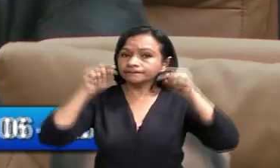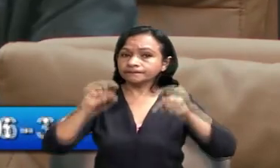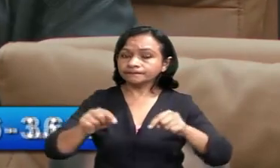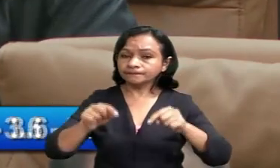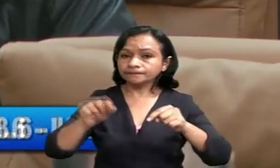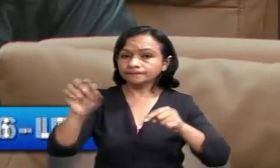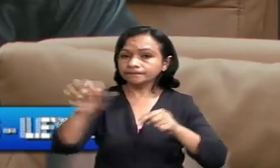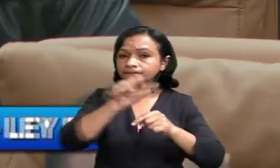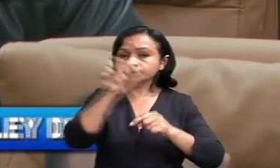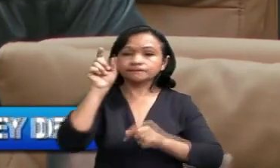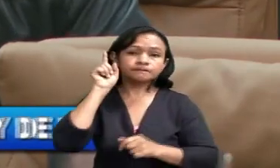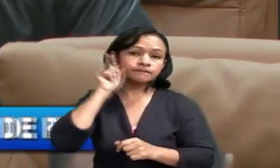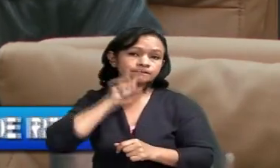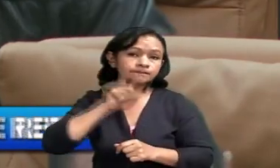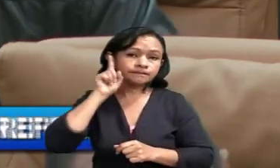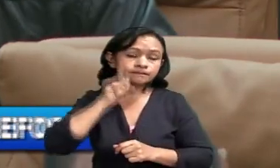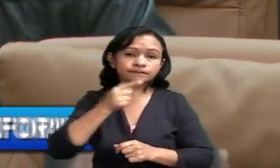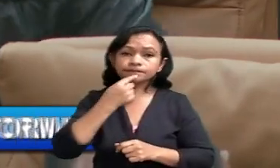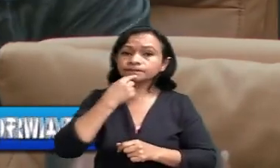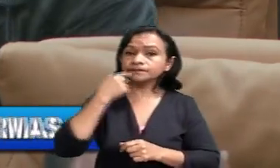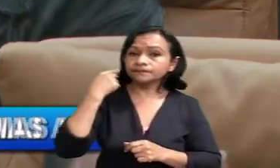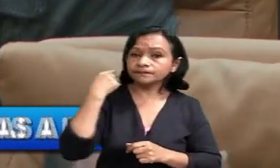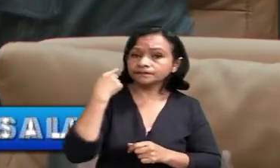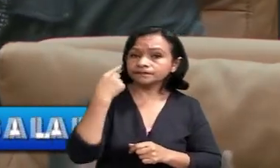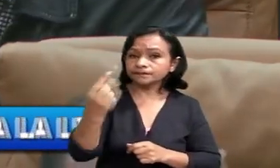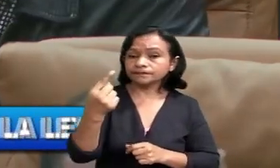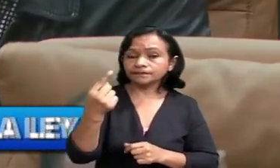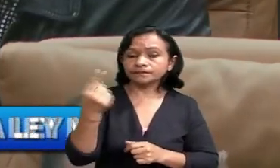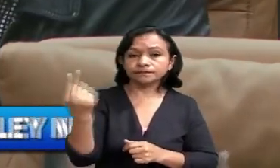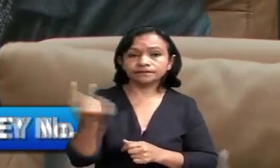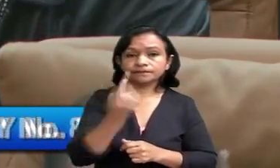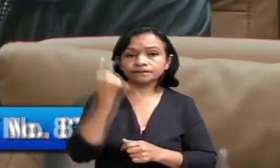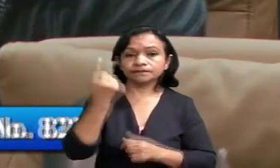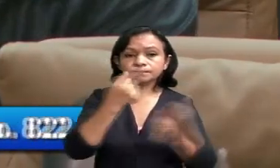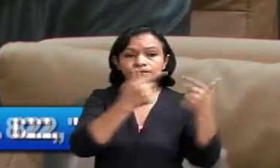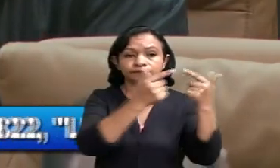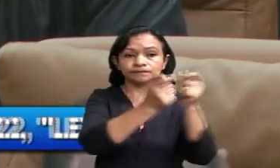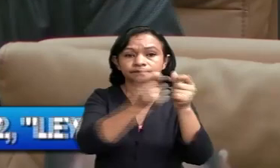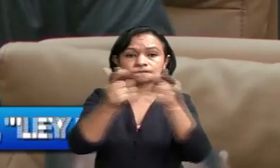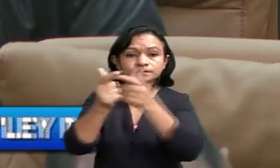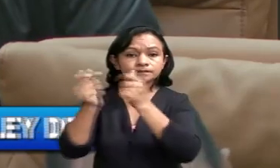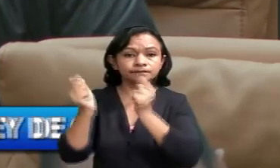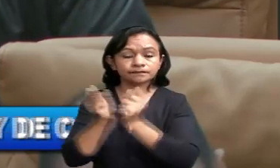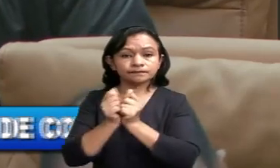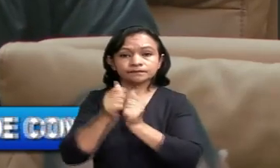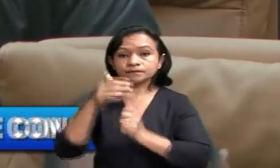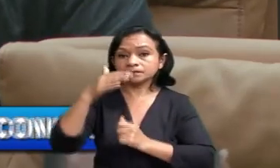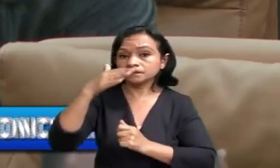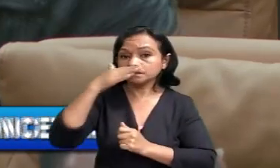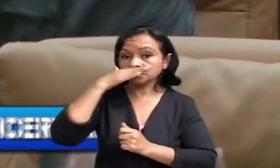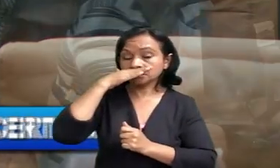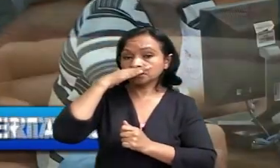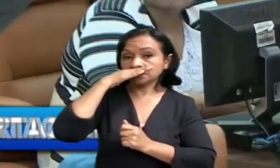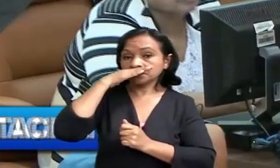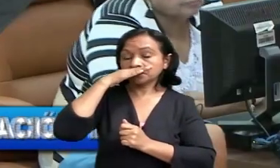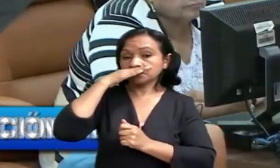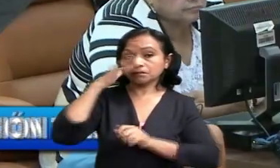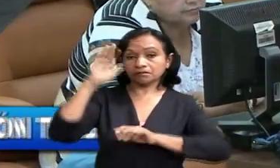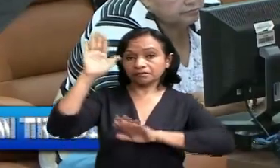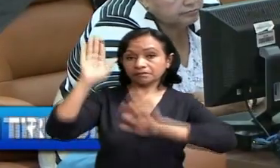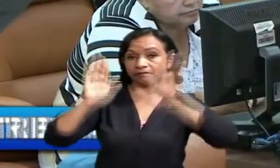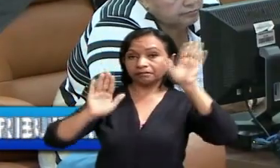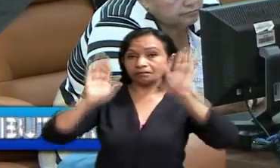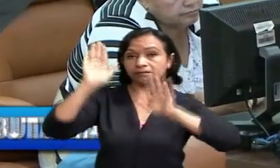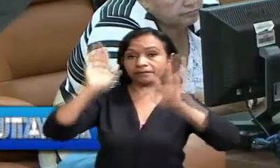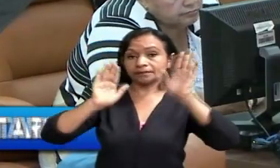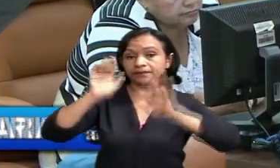que es otra mentira que se vino a decir, que aquí solo sectores afines al sandinismo participaron en el